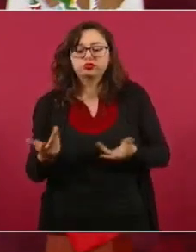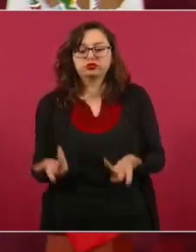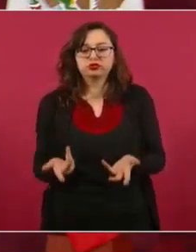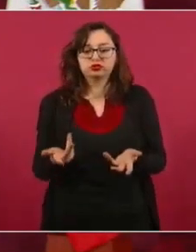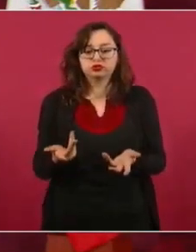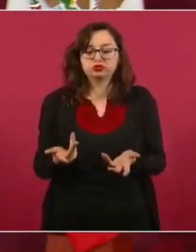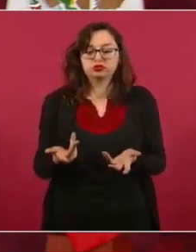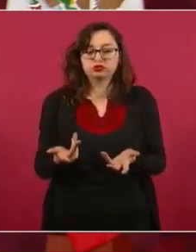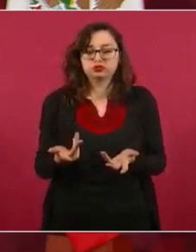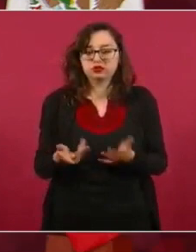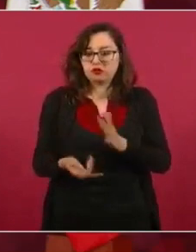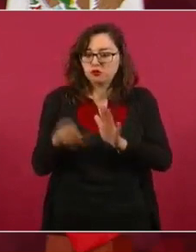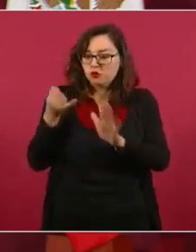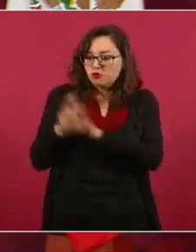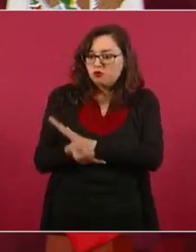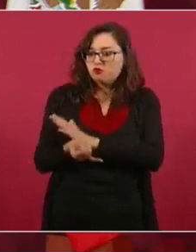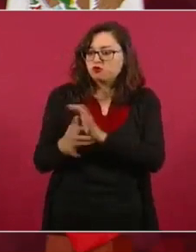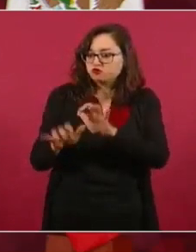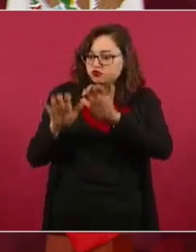un artículo de fondo.